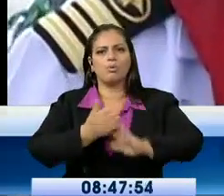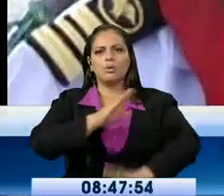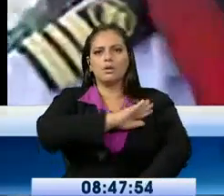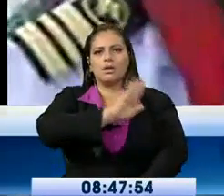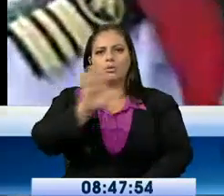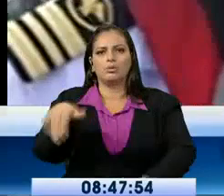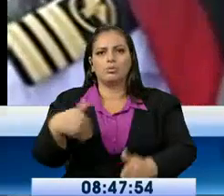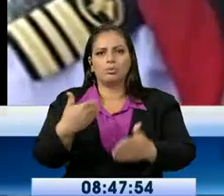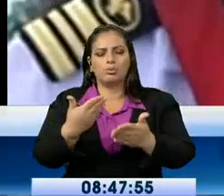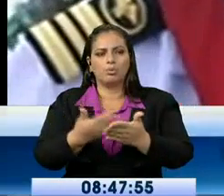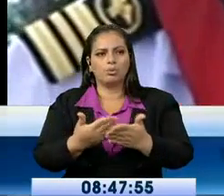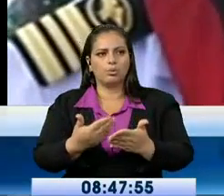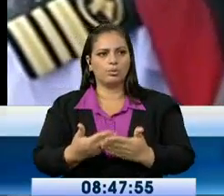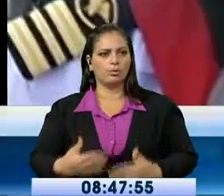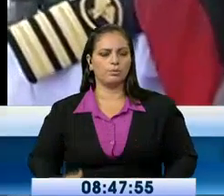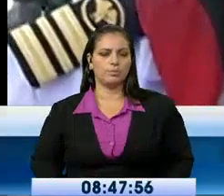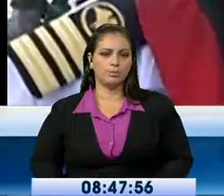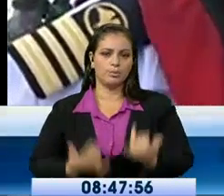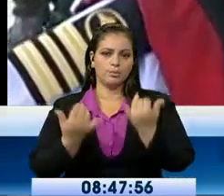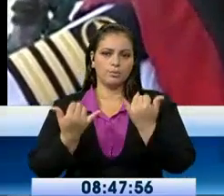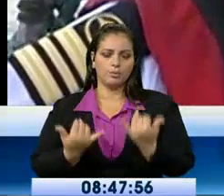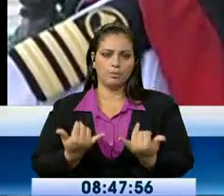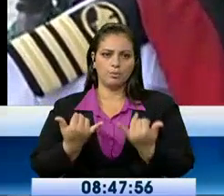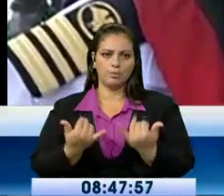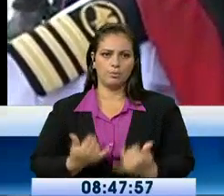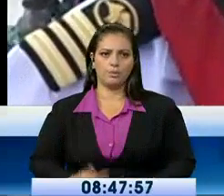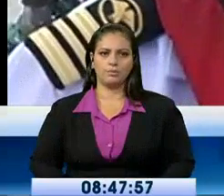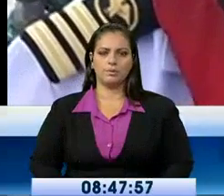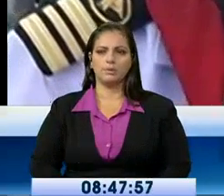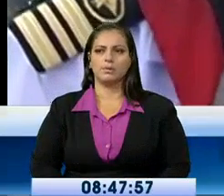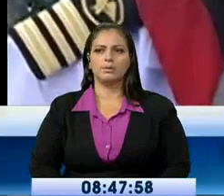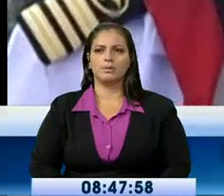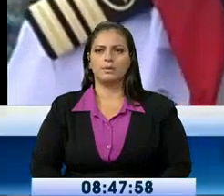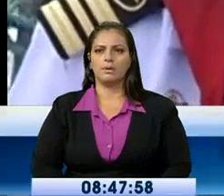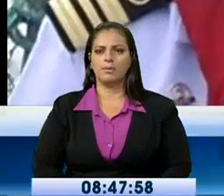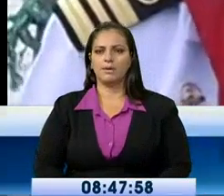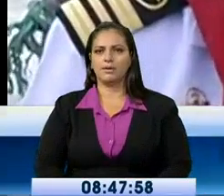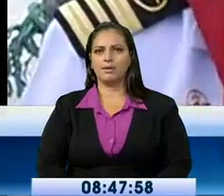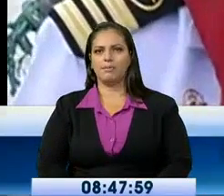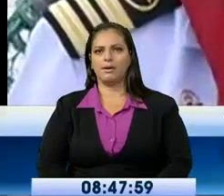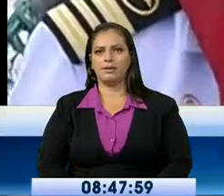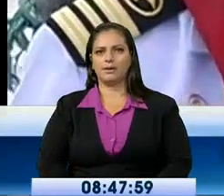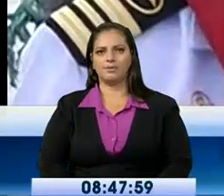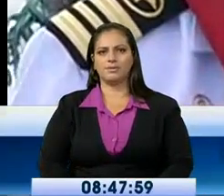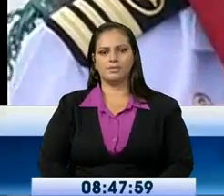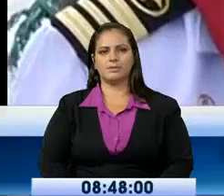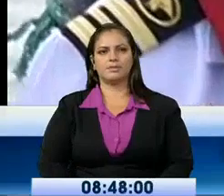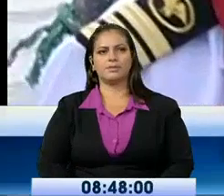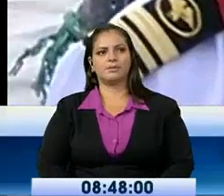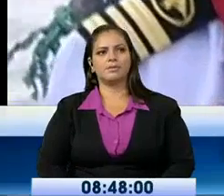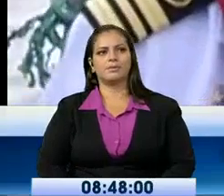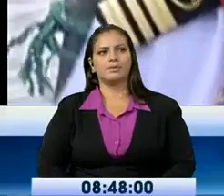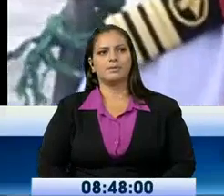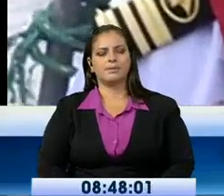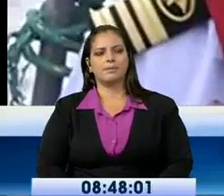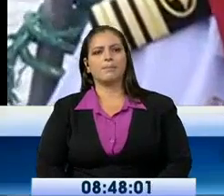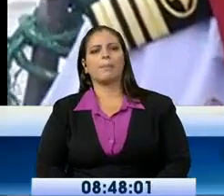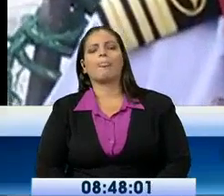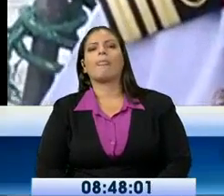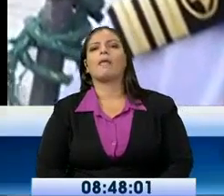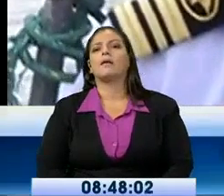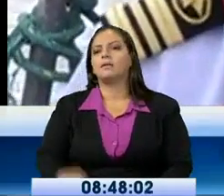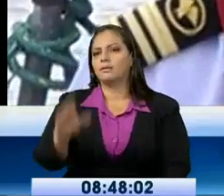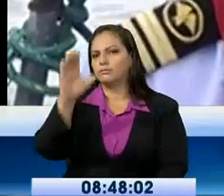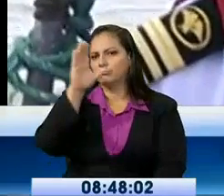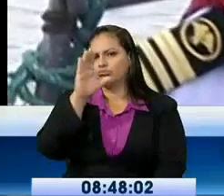este momento estamos desplegando ya desde las primeras horas del día nuestras embarcaciones y nuestro personal